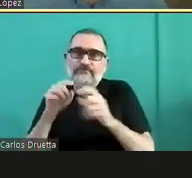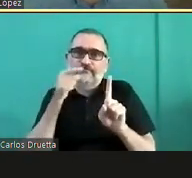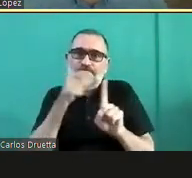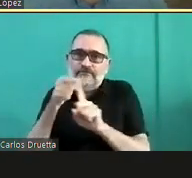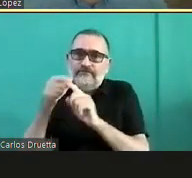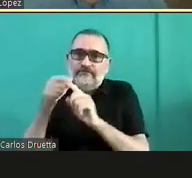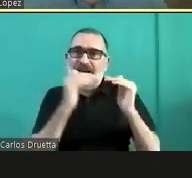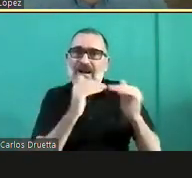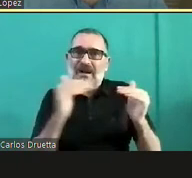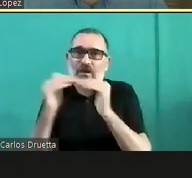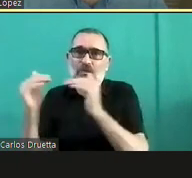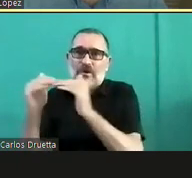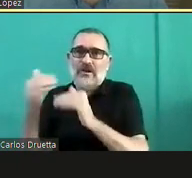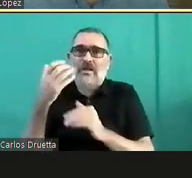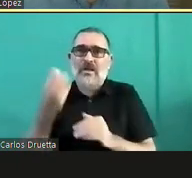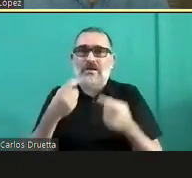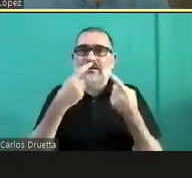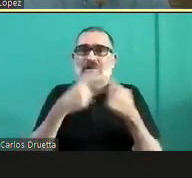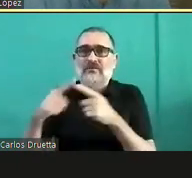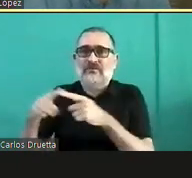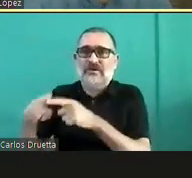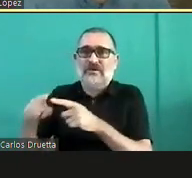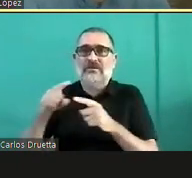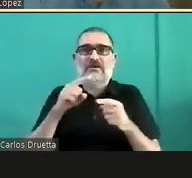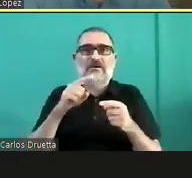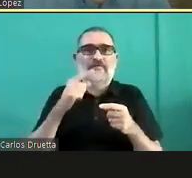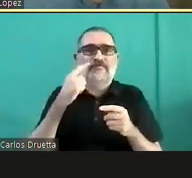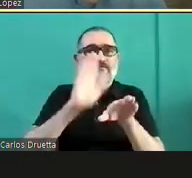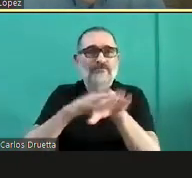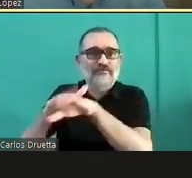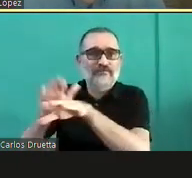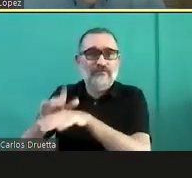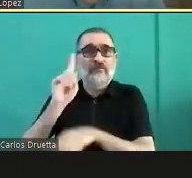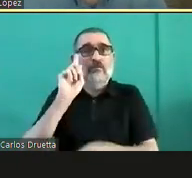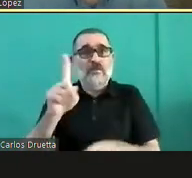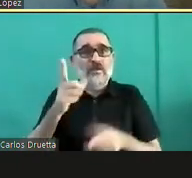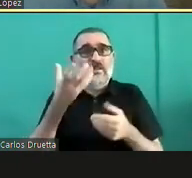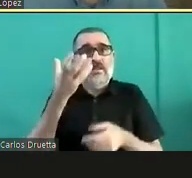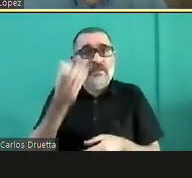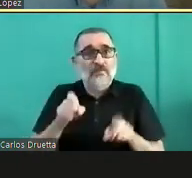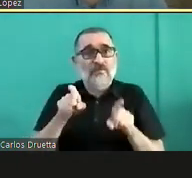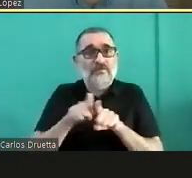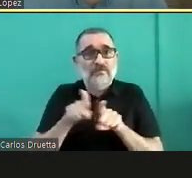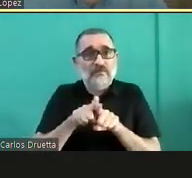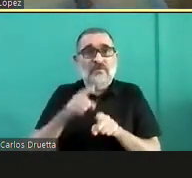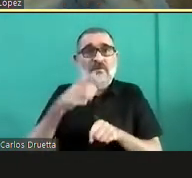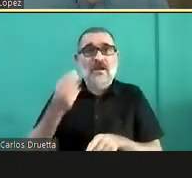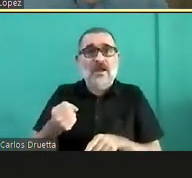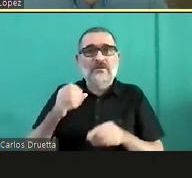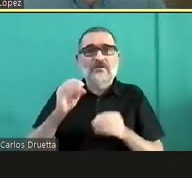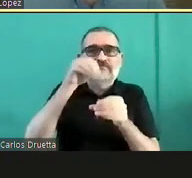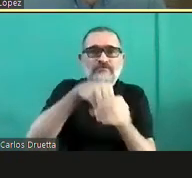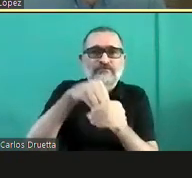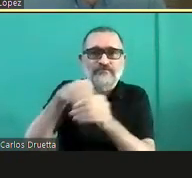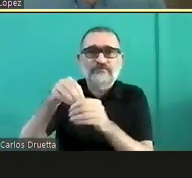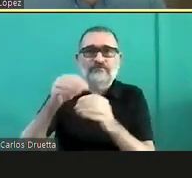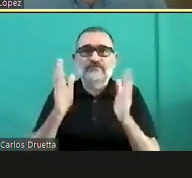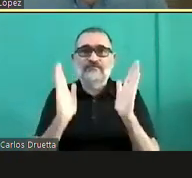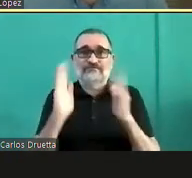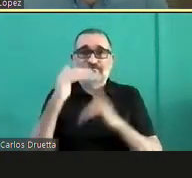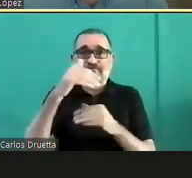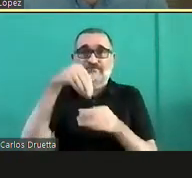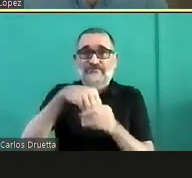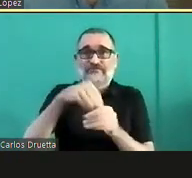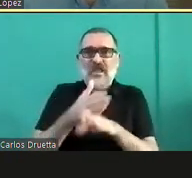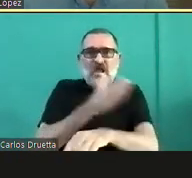general y a nivel global de poder retrasar la implementación de estos sellos de advertencia justo el argumento era al contrario